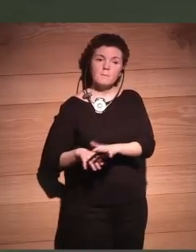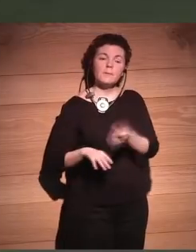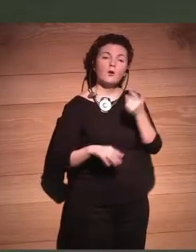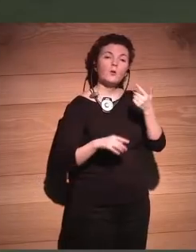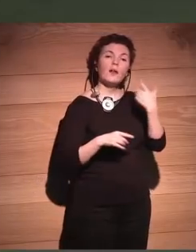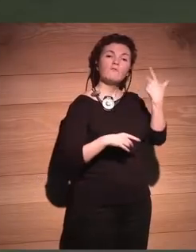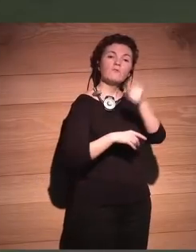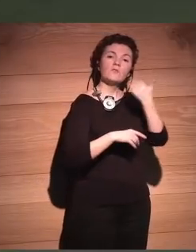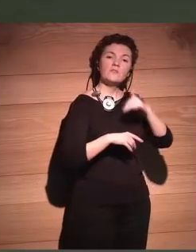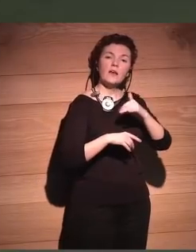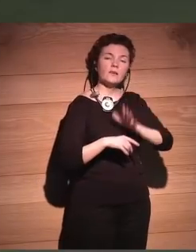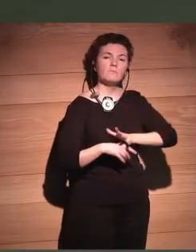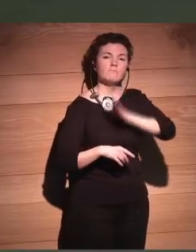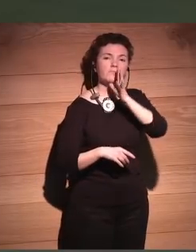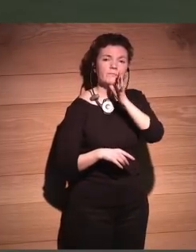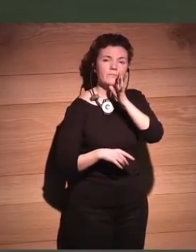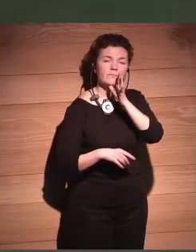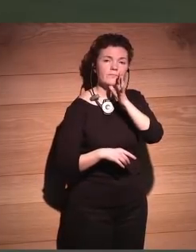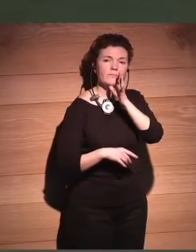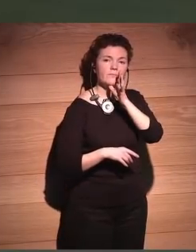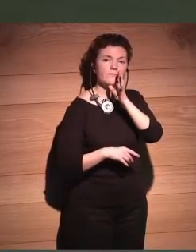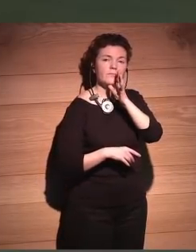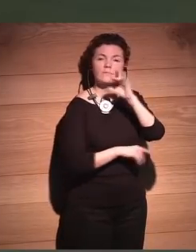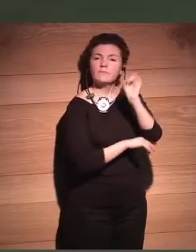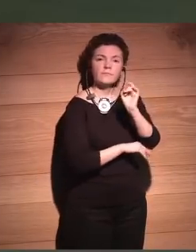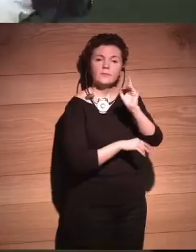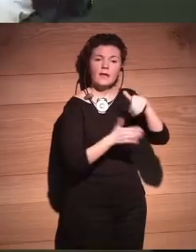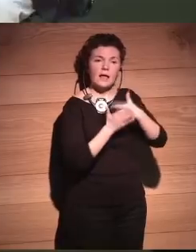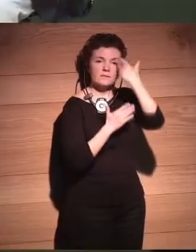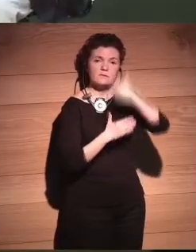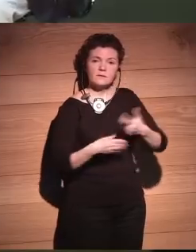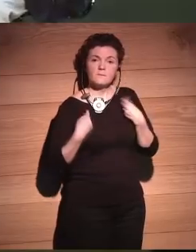puede apagar. Eso se va a quedar ahí mientras viva el paciente.